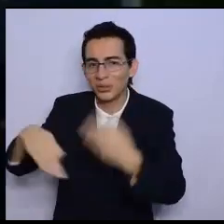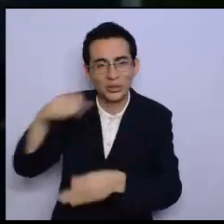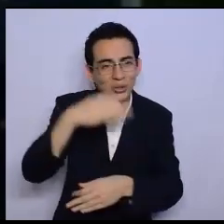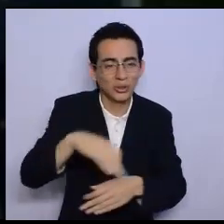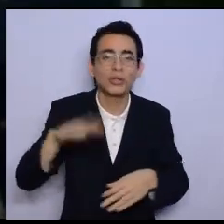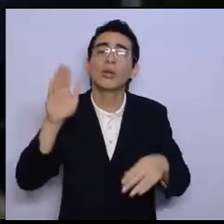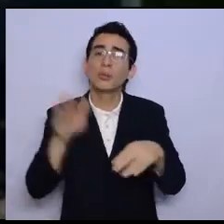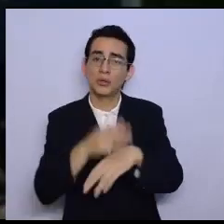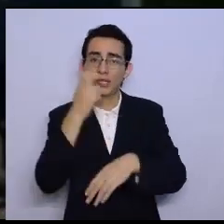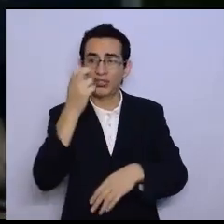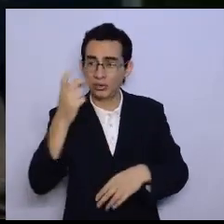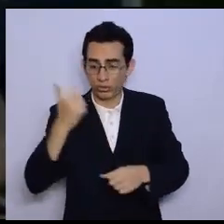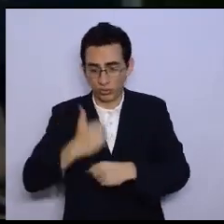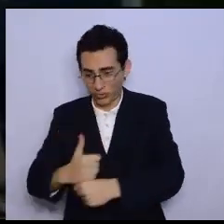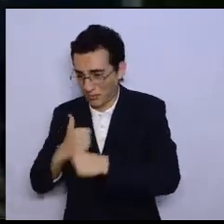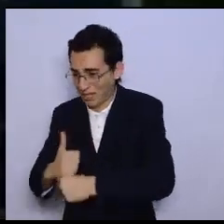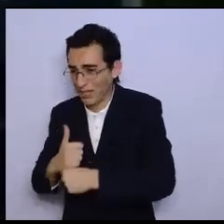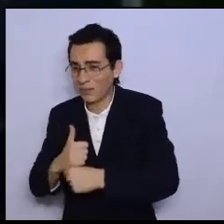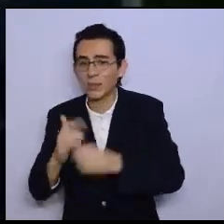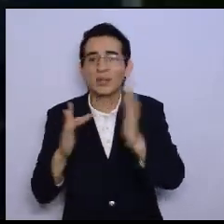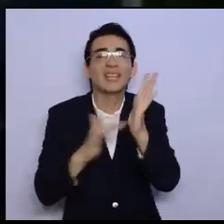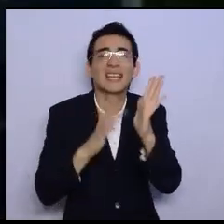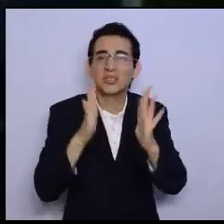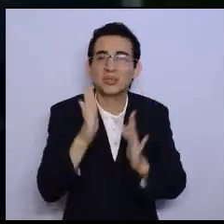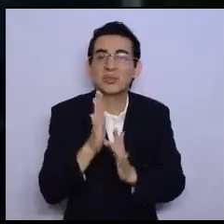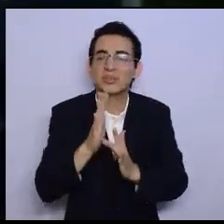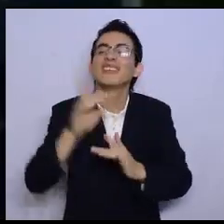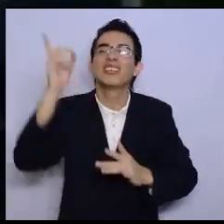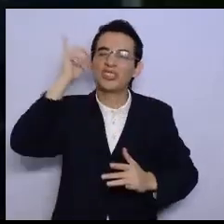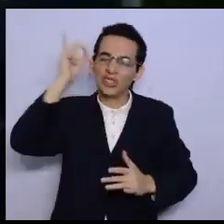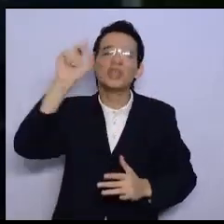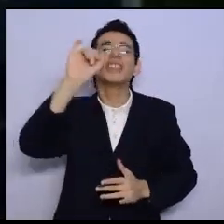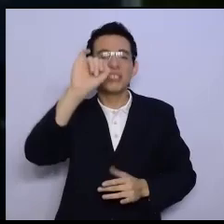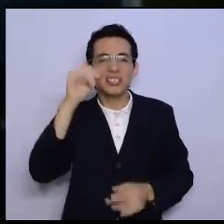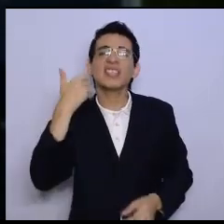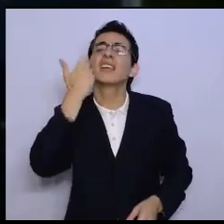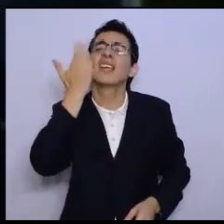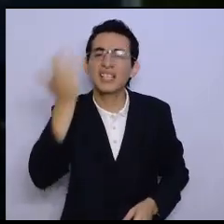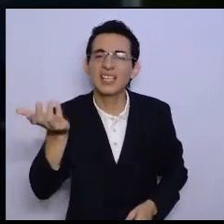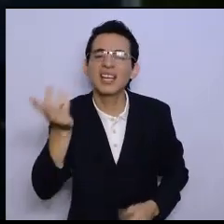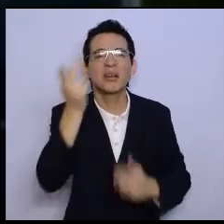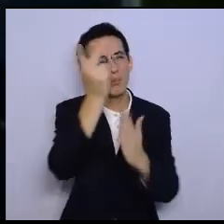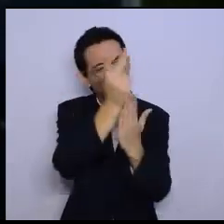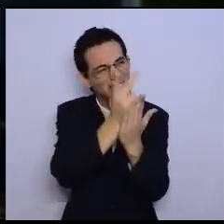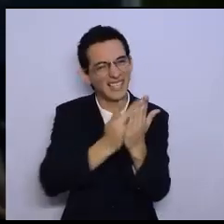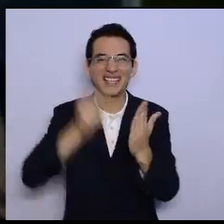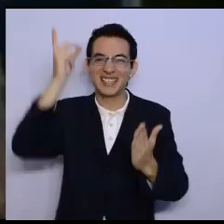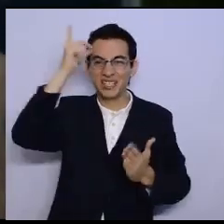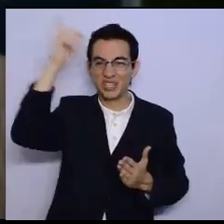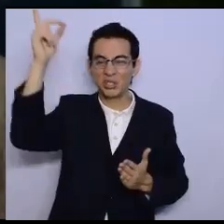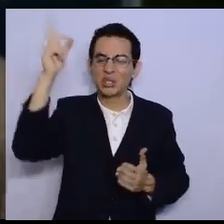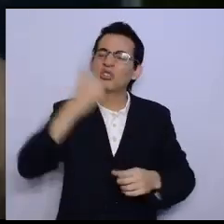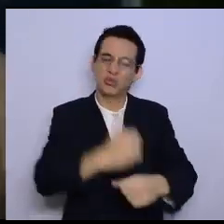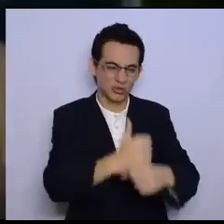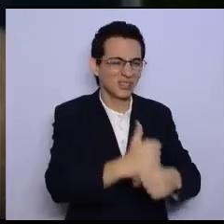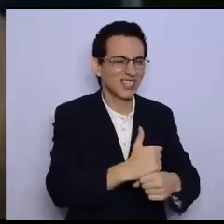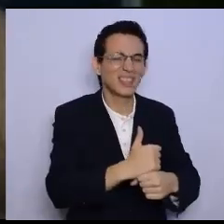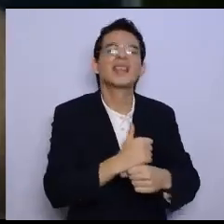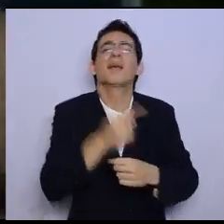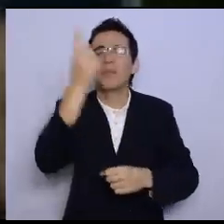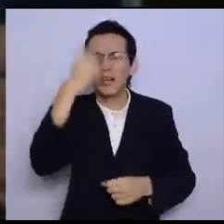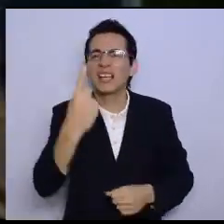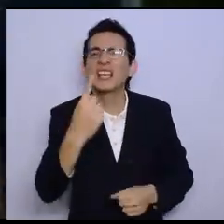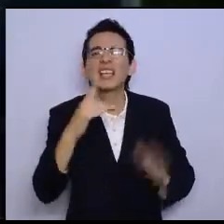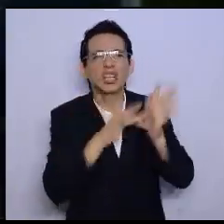bien, el sufrimiento de Jesús tenía un propósito. ¿Cuál era el sufrimiento? ¿Qué le produjo el sufrimiento? El cargar con